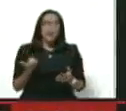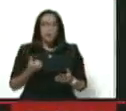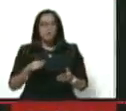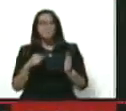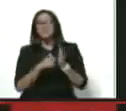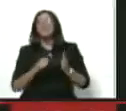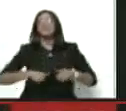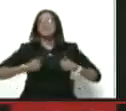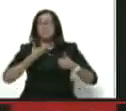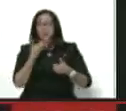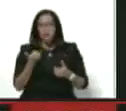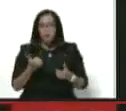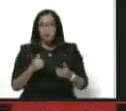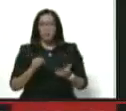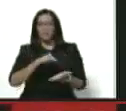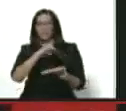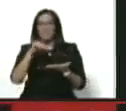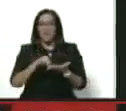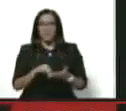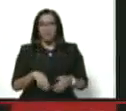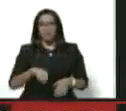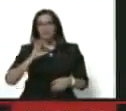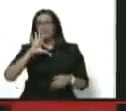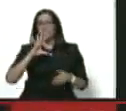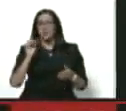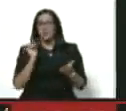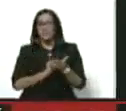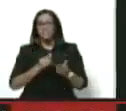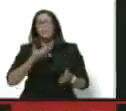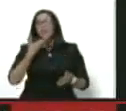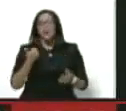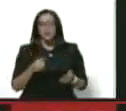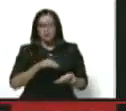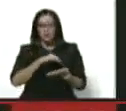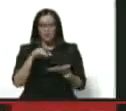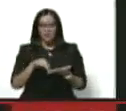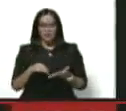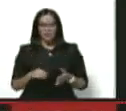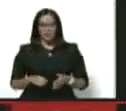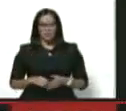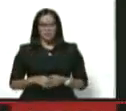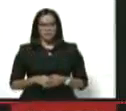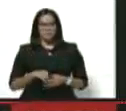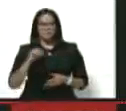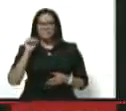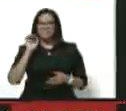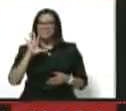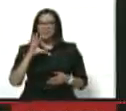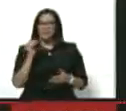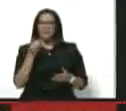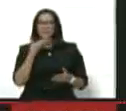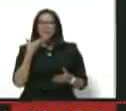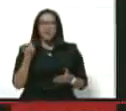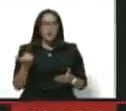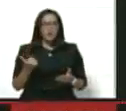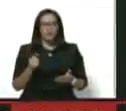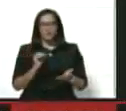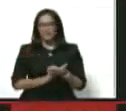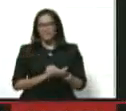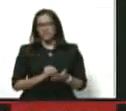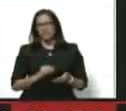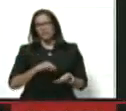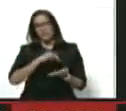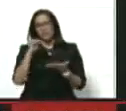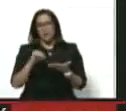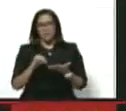cinco. Cinco patadas, sí, de acuerdo. Subamos la apuesta, cinco patadas. Estoy totalmente